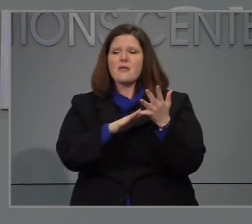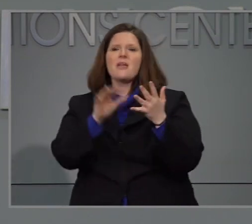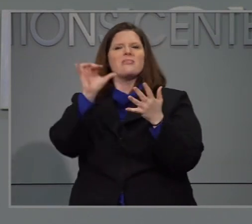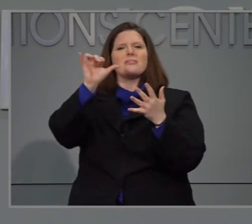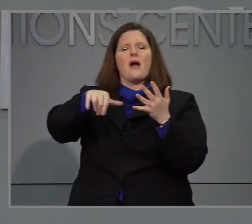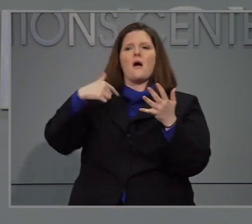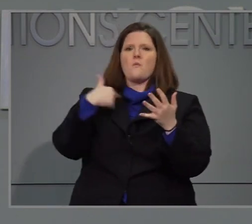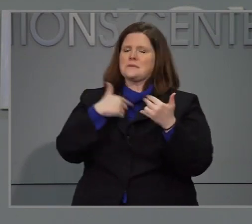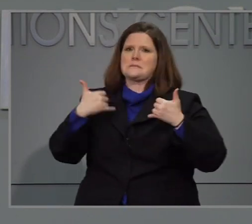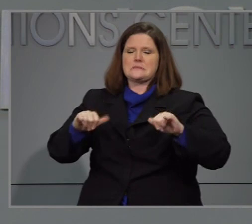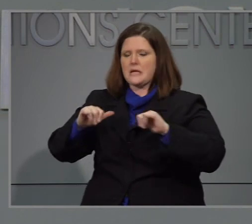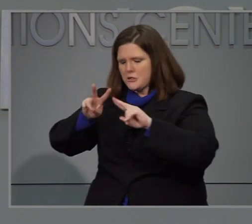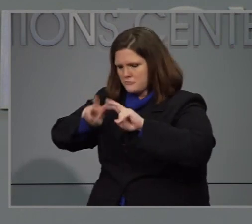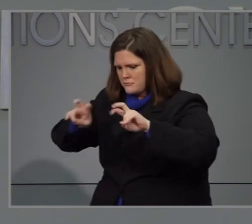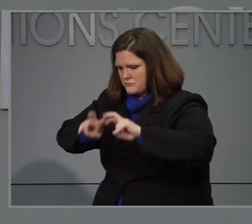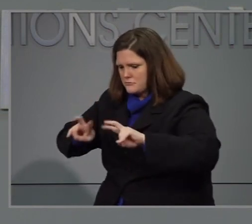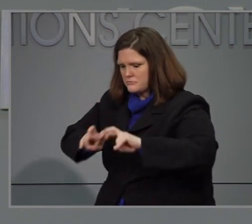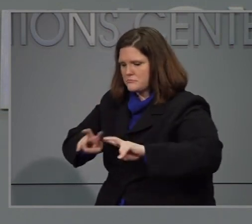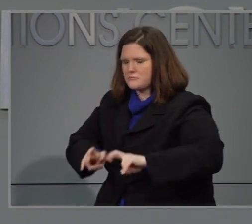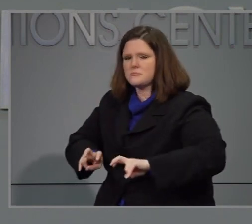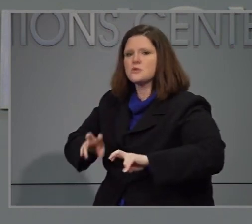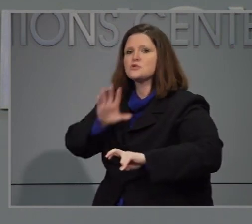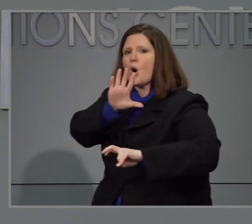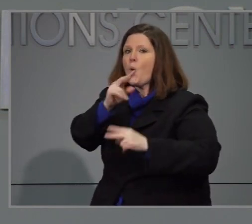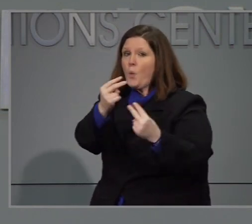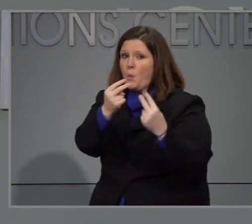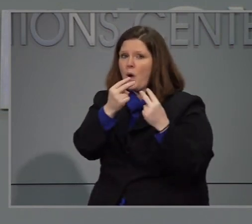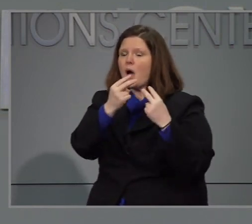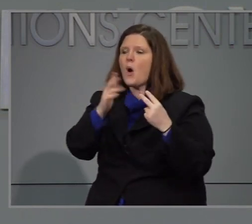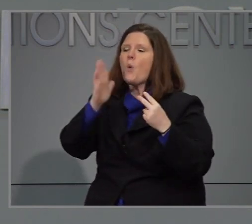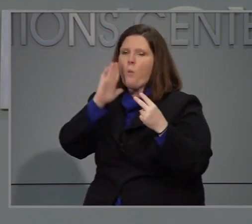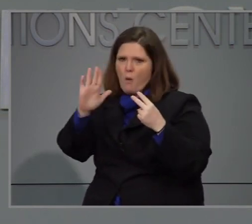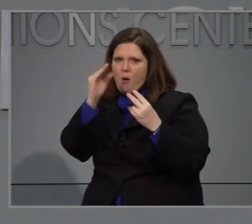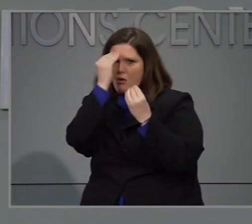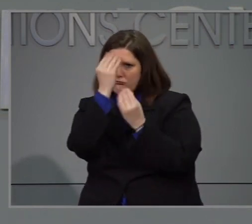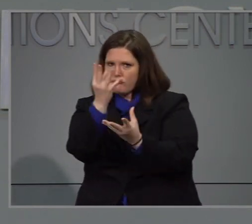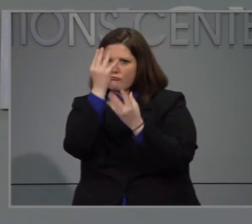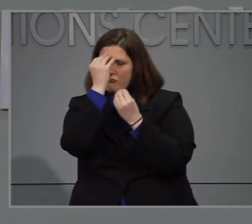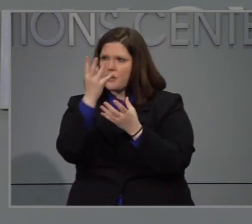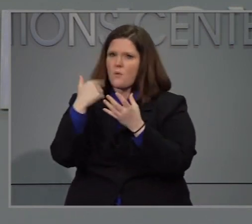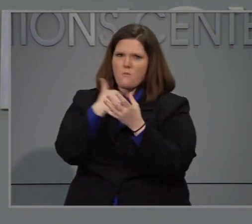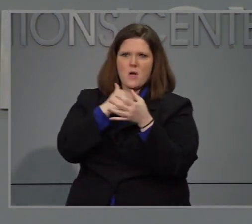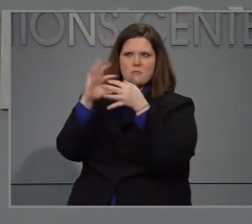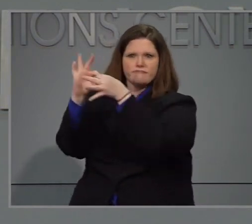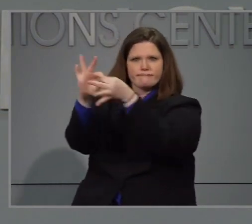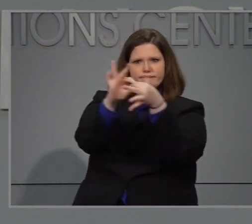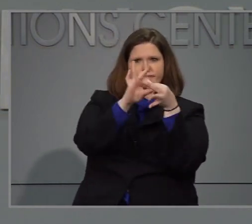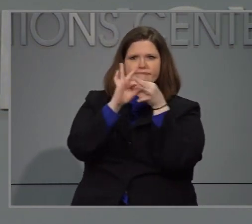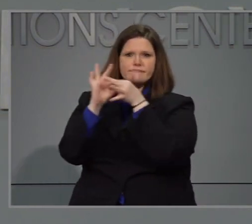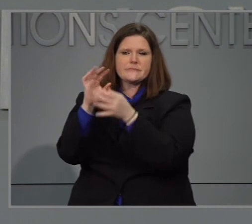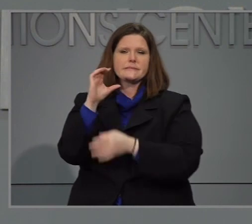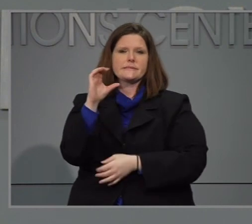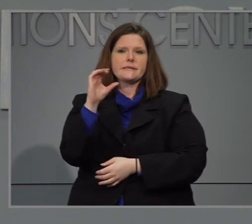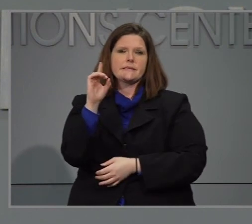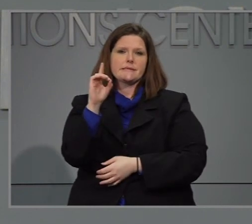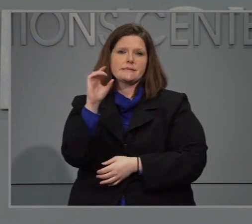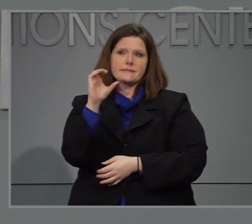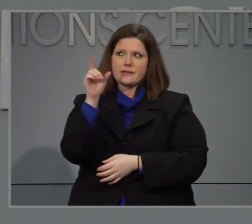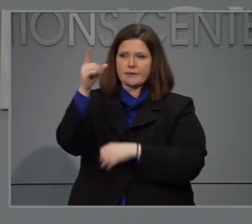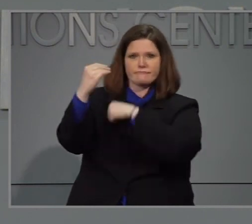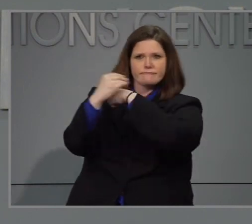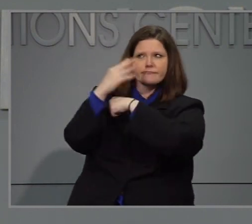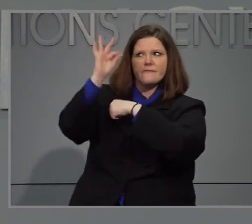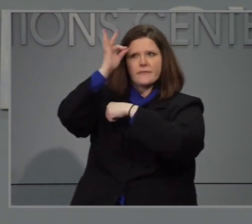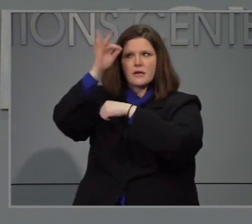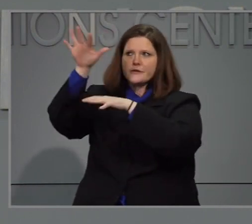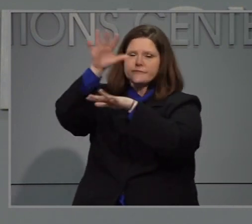científicos. Así que estén pendientes, esperamos poder compartir más información al seguir colaborando con la CDC y recibir sus guías sobre